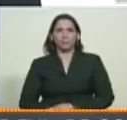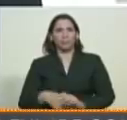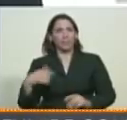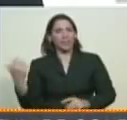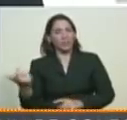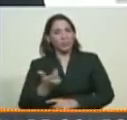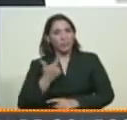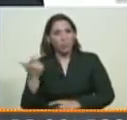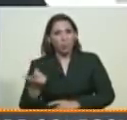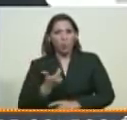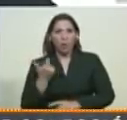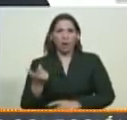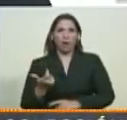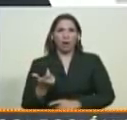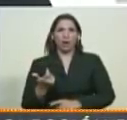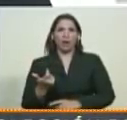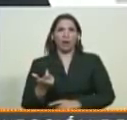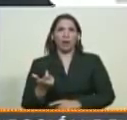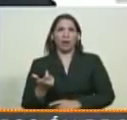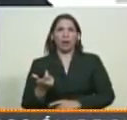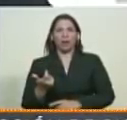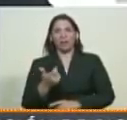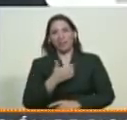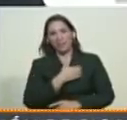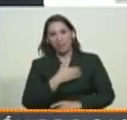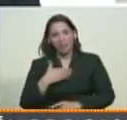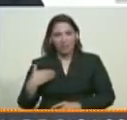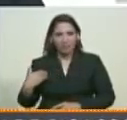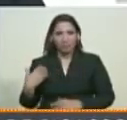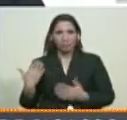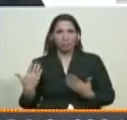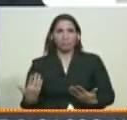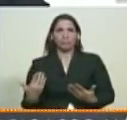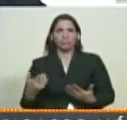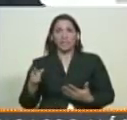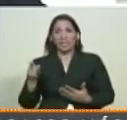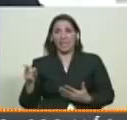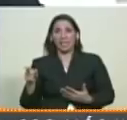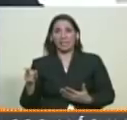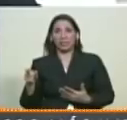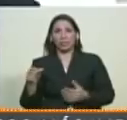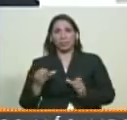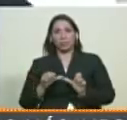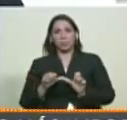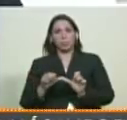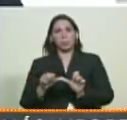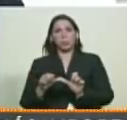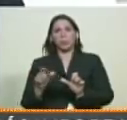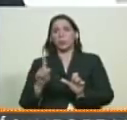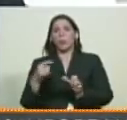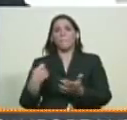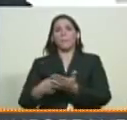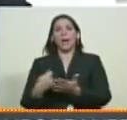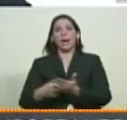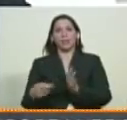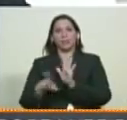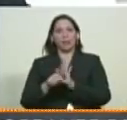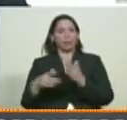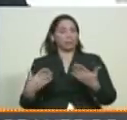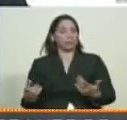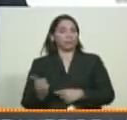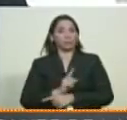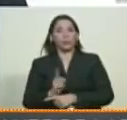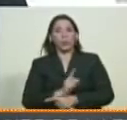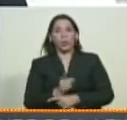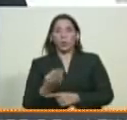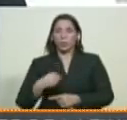querer o intentar querer que sus delitos permanezcan impunes. Igualmente, el caso de